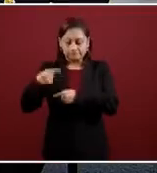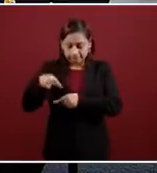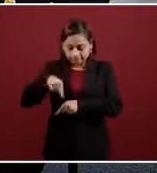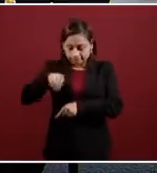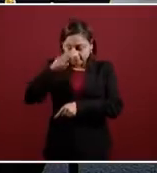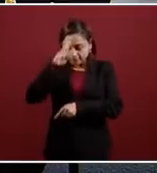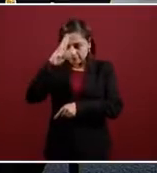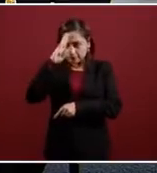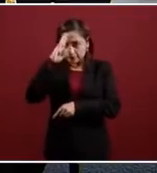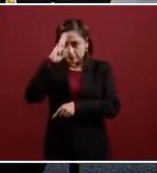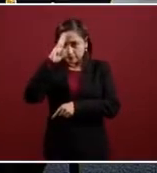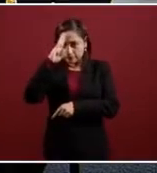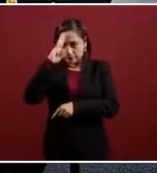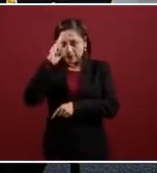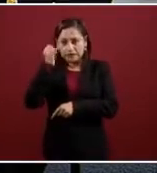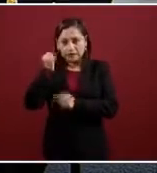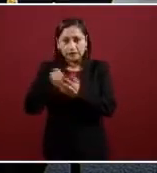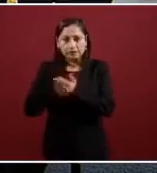¿Qué se hacía antes?